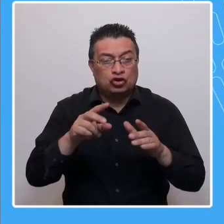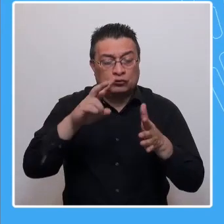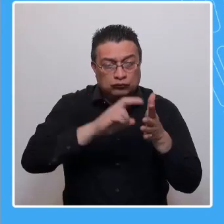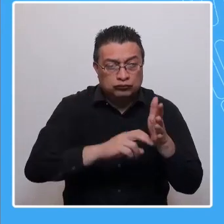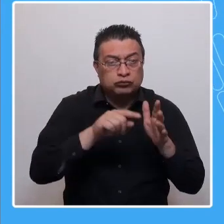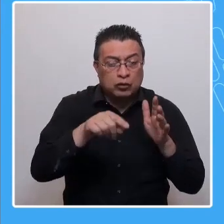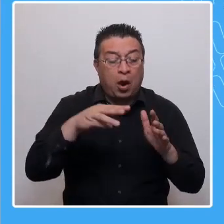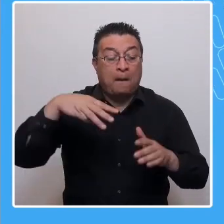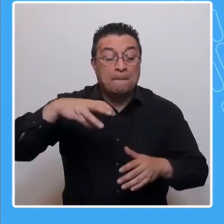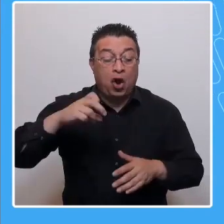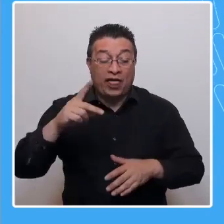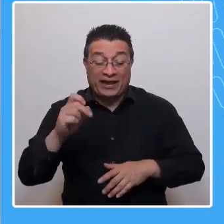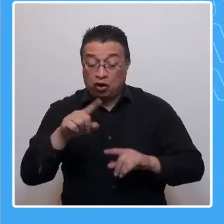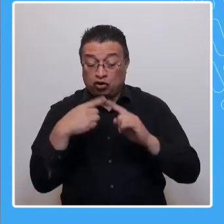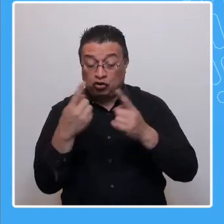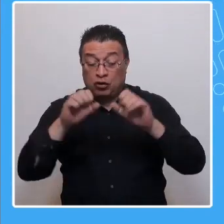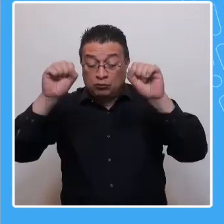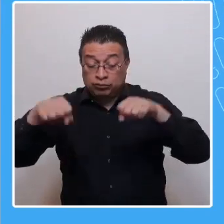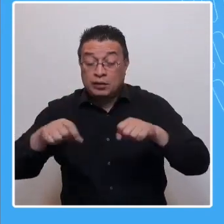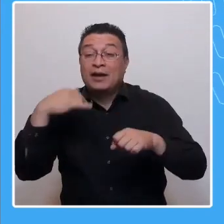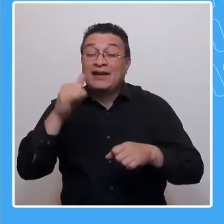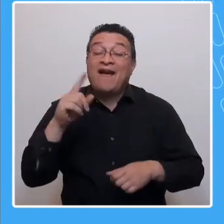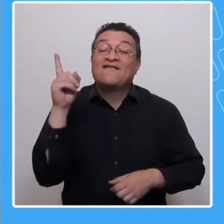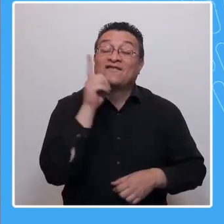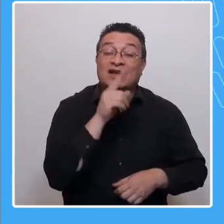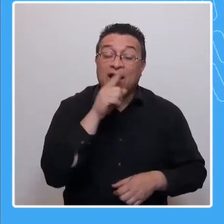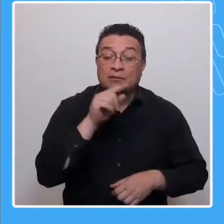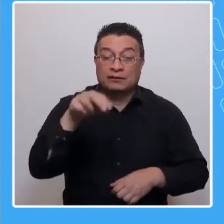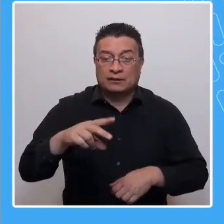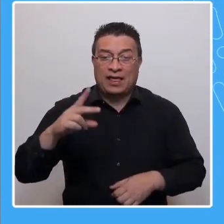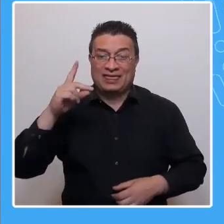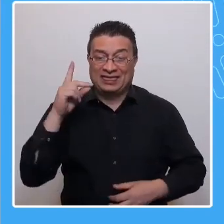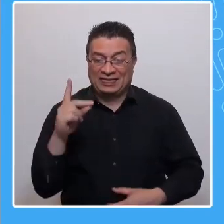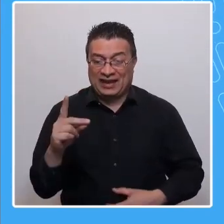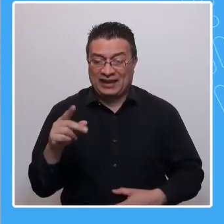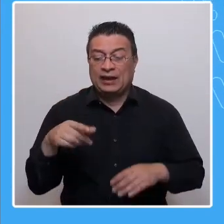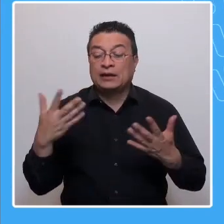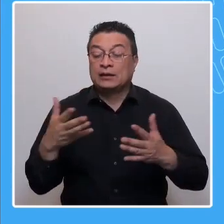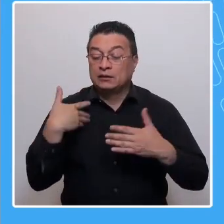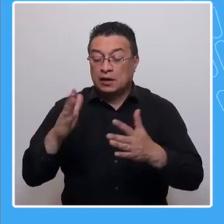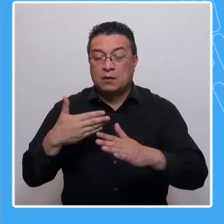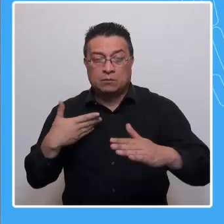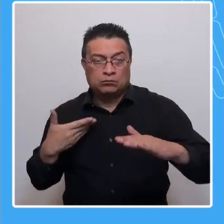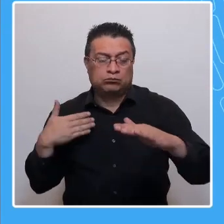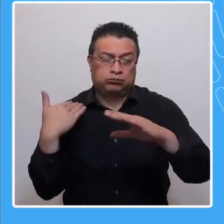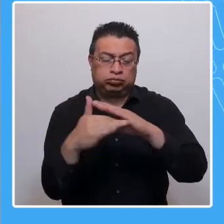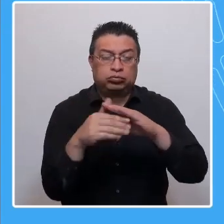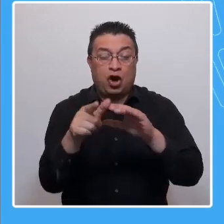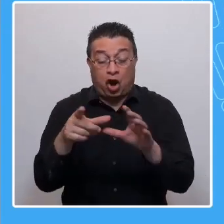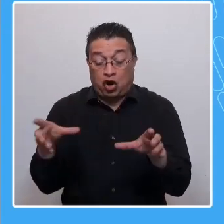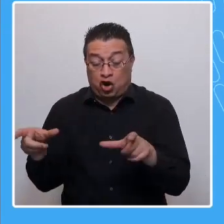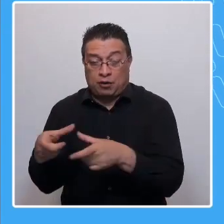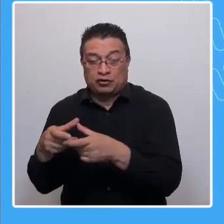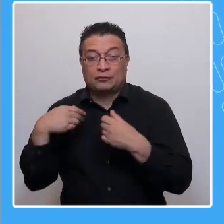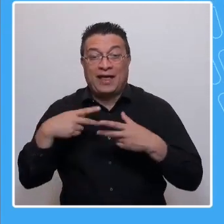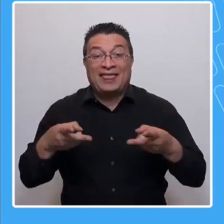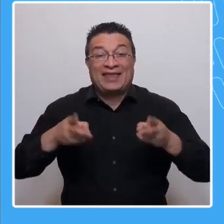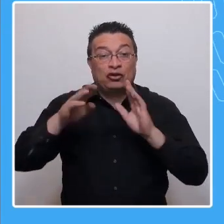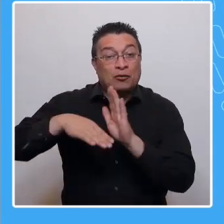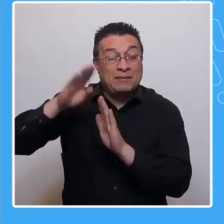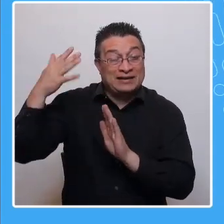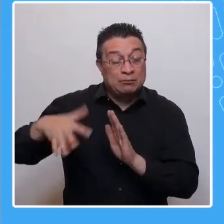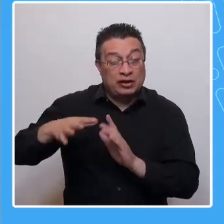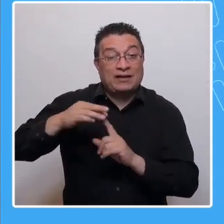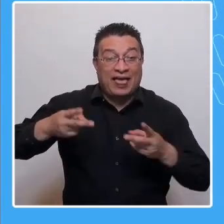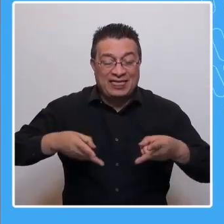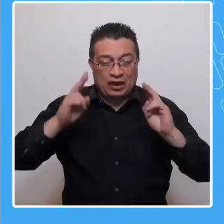9 normas en general. Y finalmente, acerca del bloque D, que fue remitido a nuestra comisión a través de la Comisión de Derechos Fundamentales del Derecho